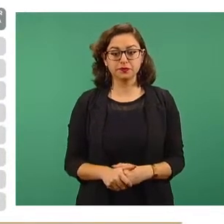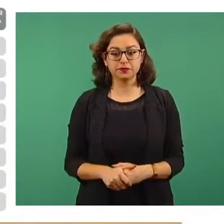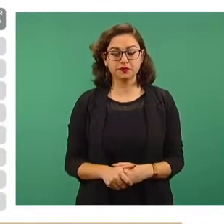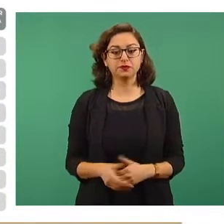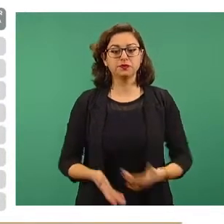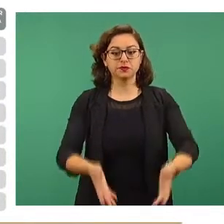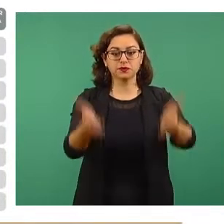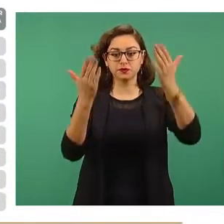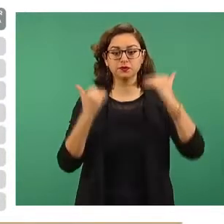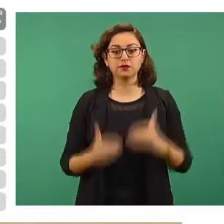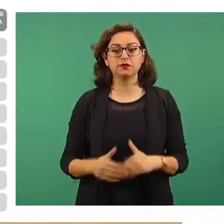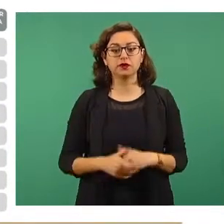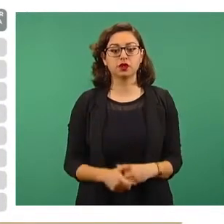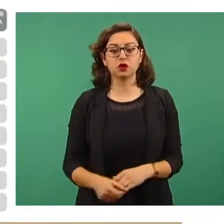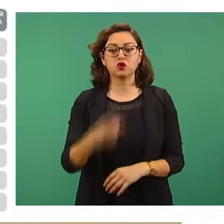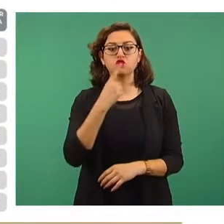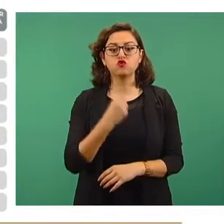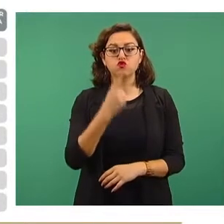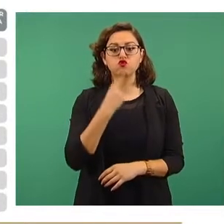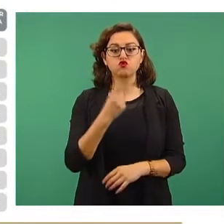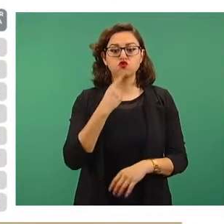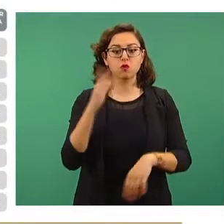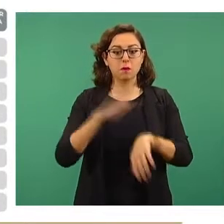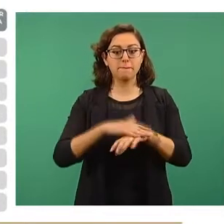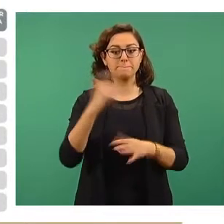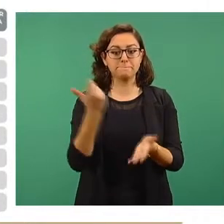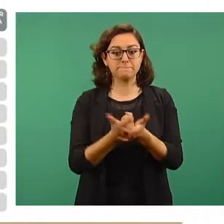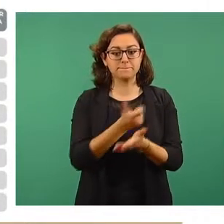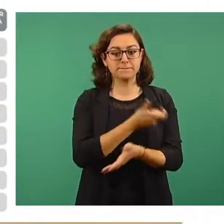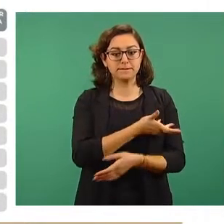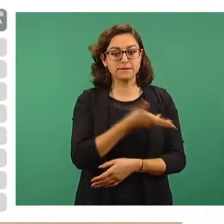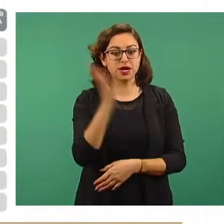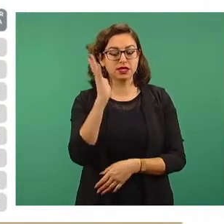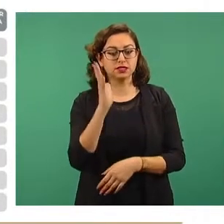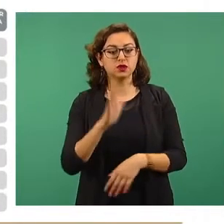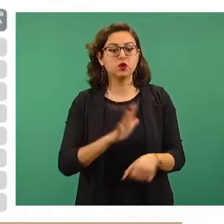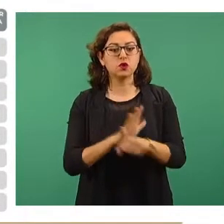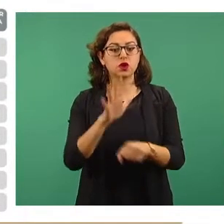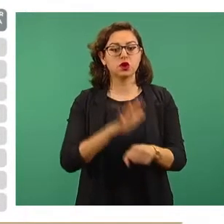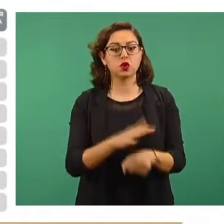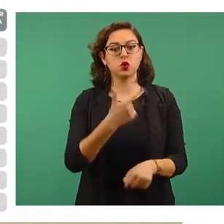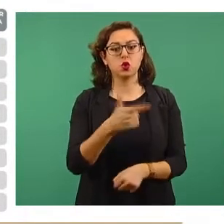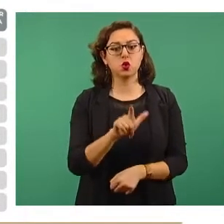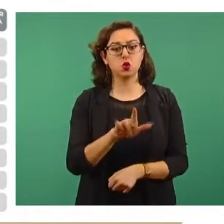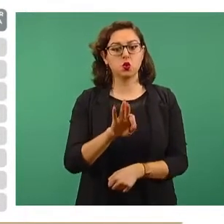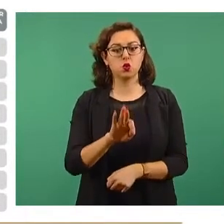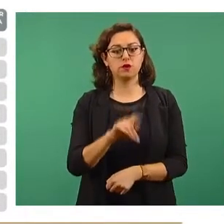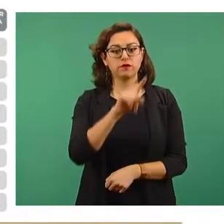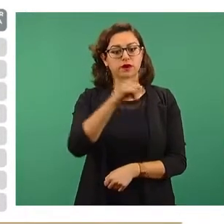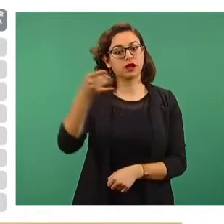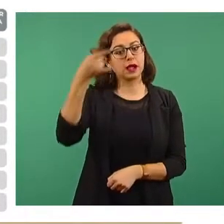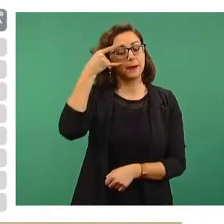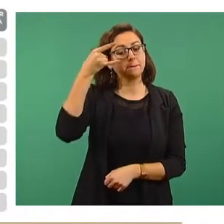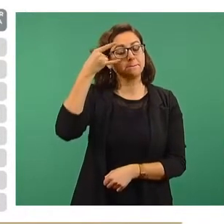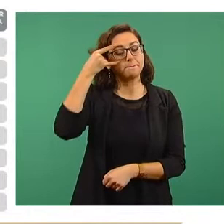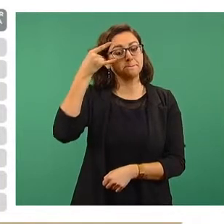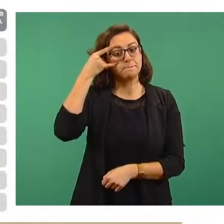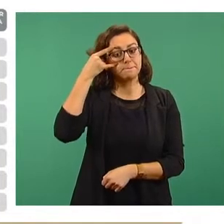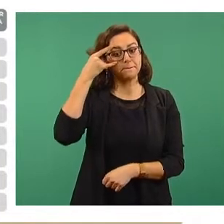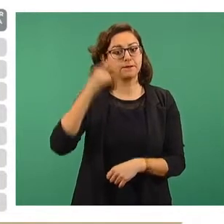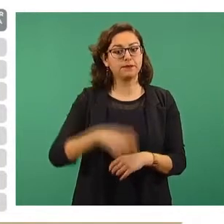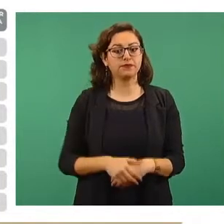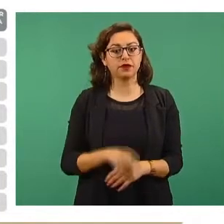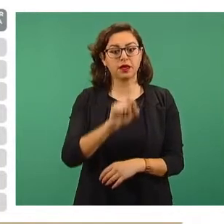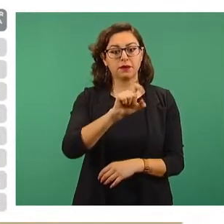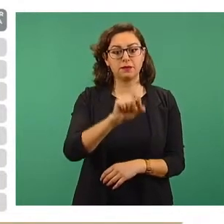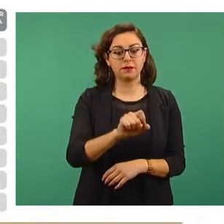la gasolina premium, el margen más alto lo tuvo la empresa Golf, ubicada en Escárcega, Campeche, en 2 pesos con